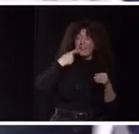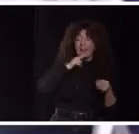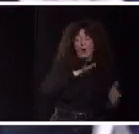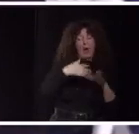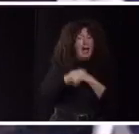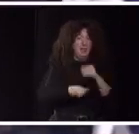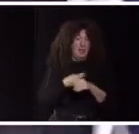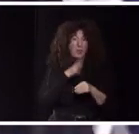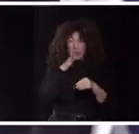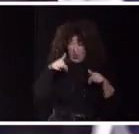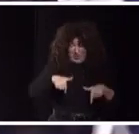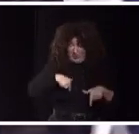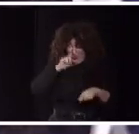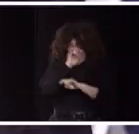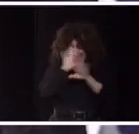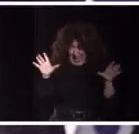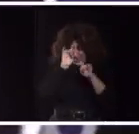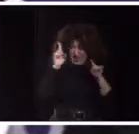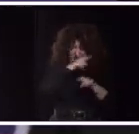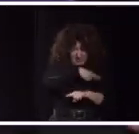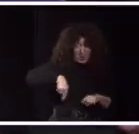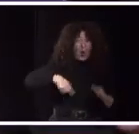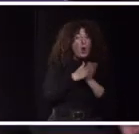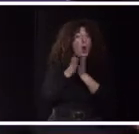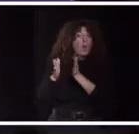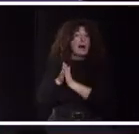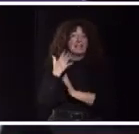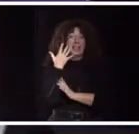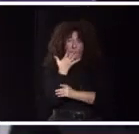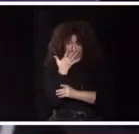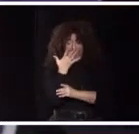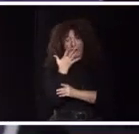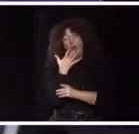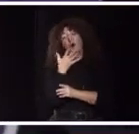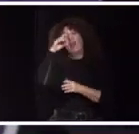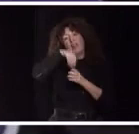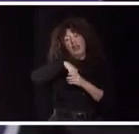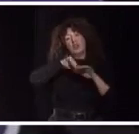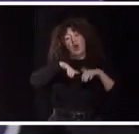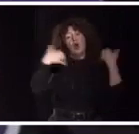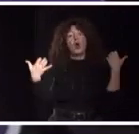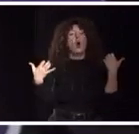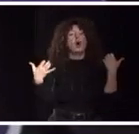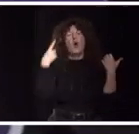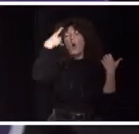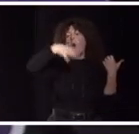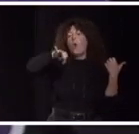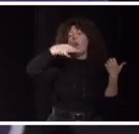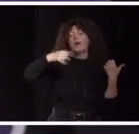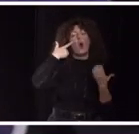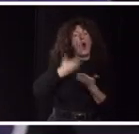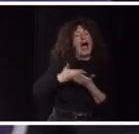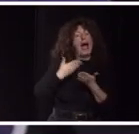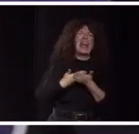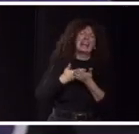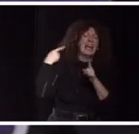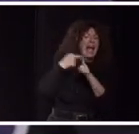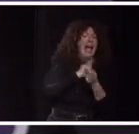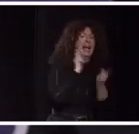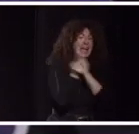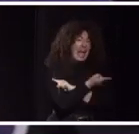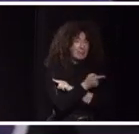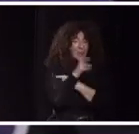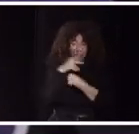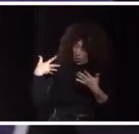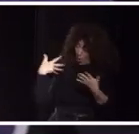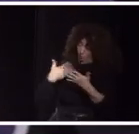tengo claro, y lo tengo claro con mis cinco compañeros que estamos en... O sea, mis otros cuatro compañeros que estamos en el Congreso, que somos los únicos que somos garantía de cambio porque ya lo